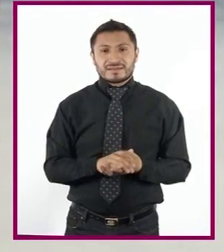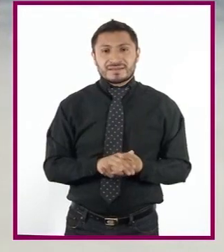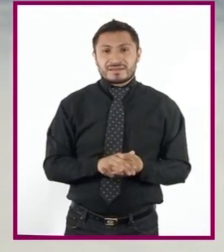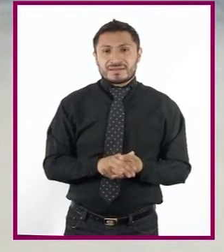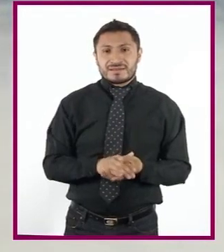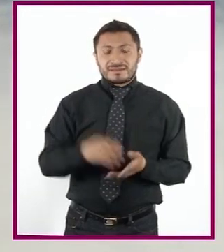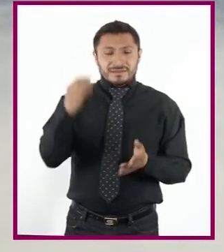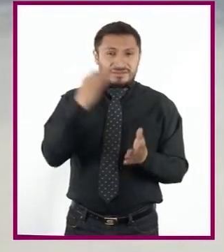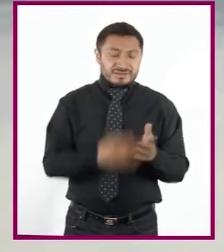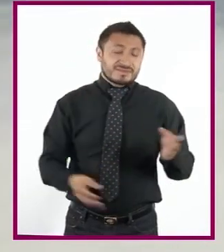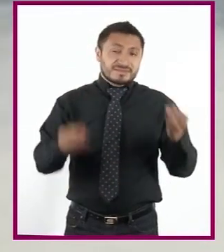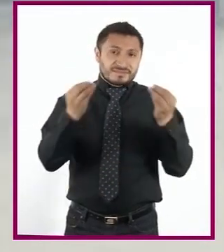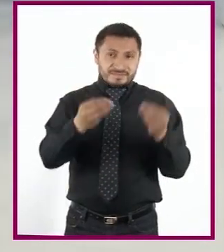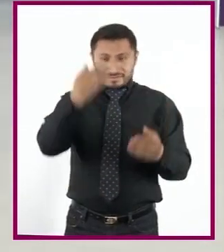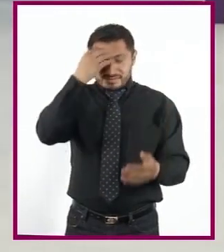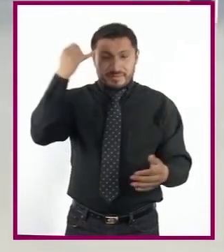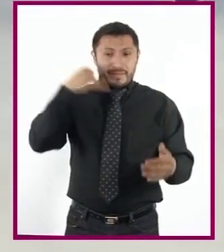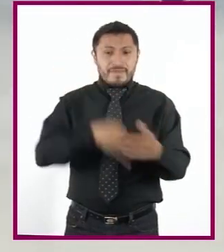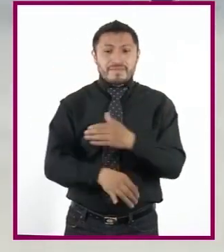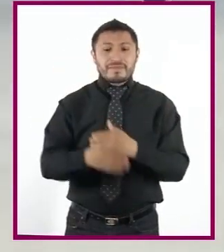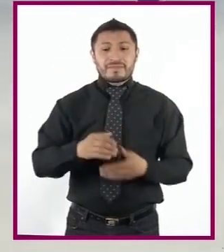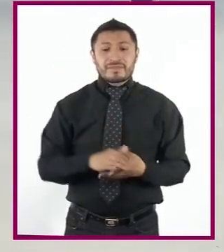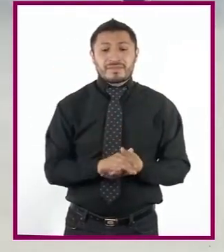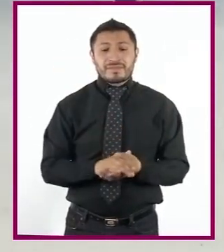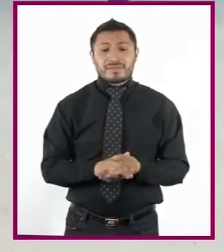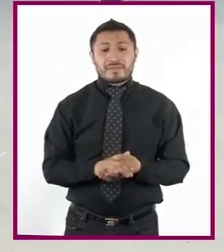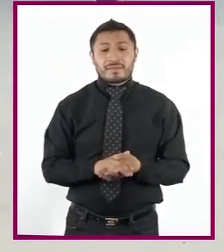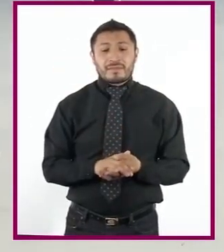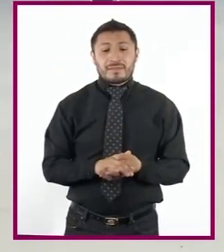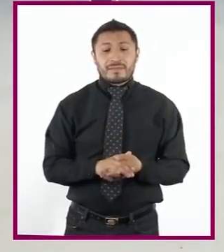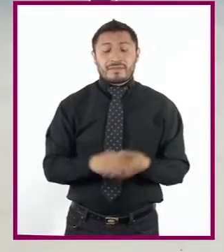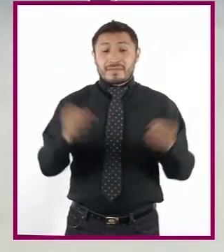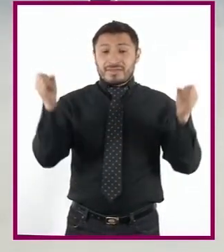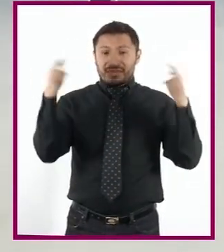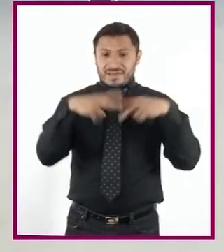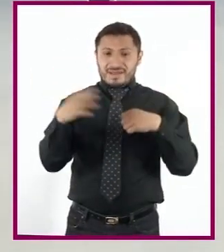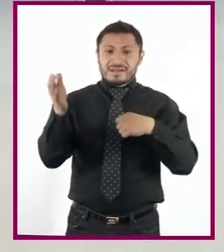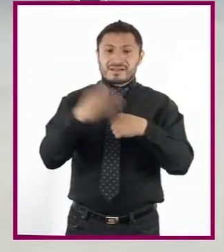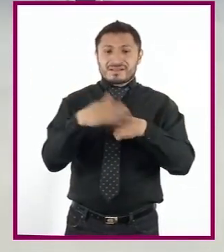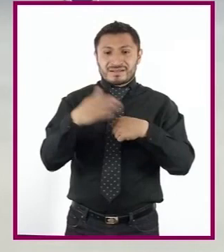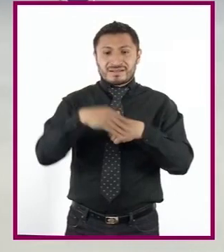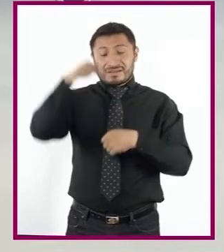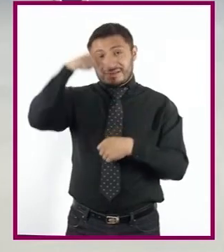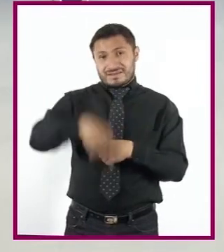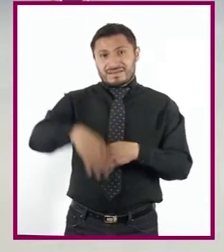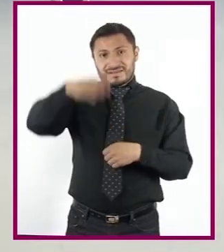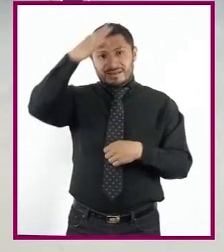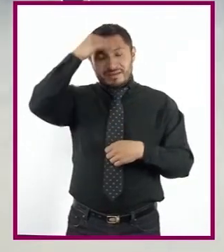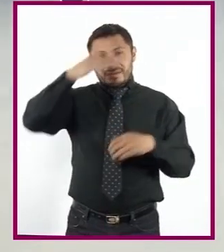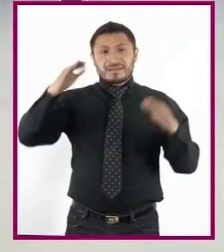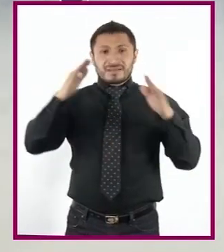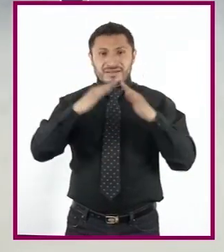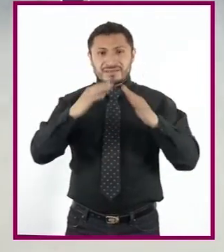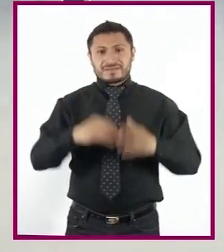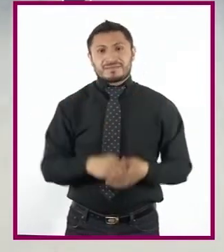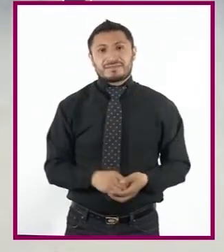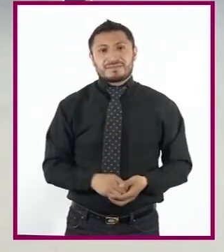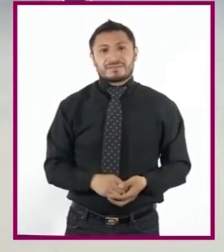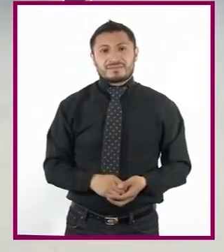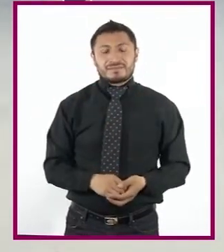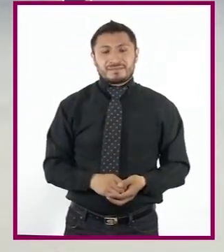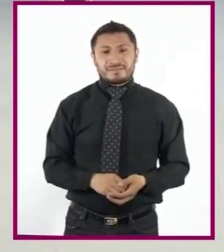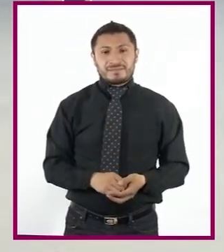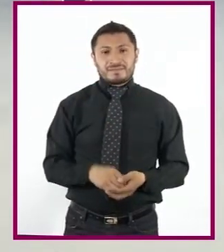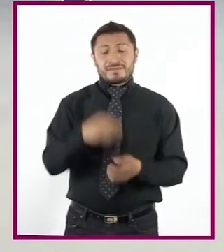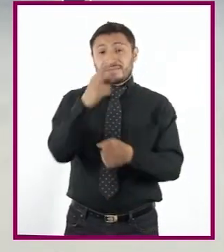Aún nos queda mucho por explorar y descubrir. Nos vemos próximamente aquí en Aprende en Casa.